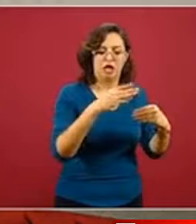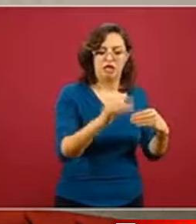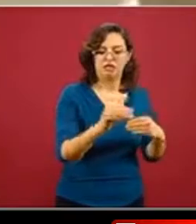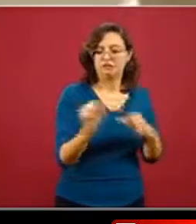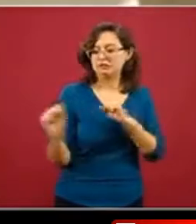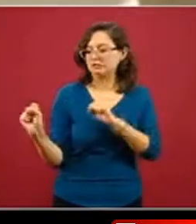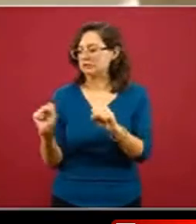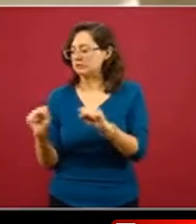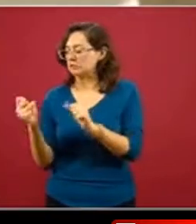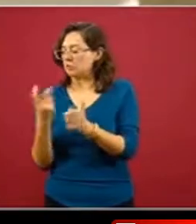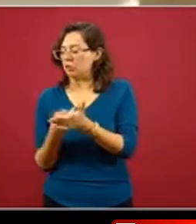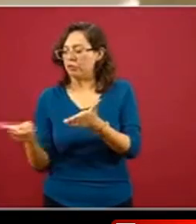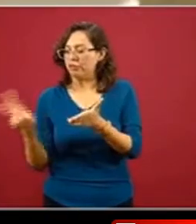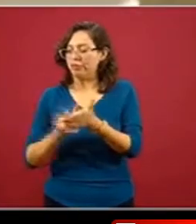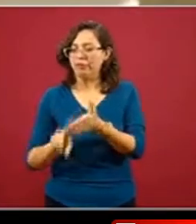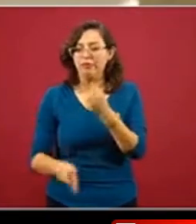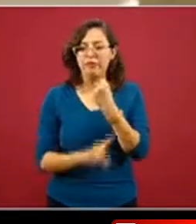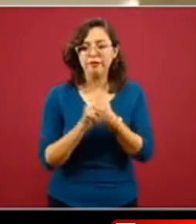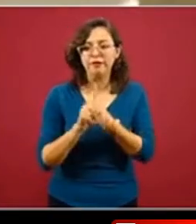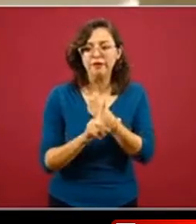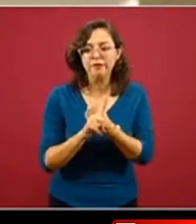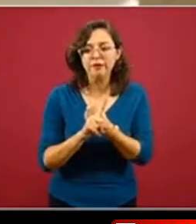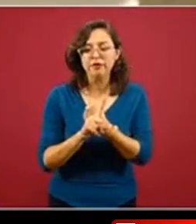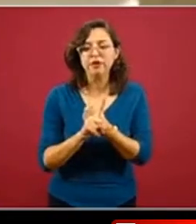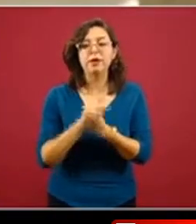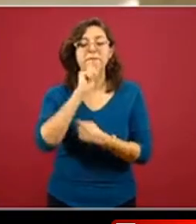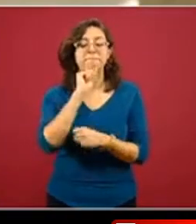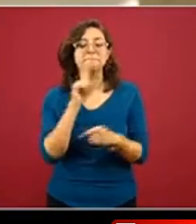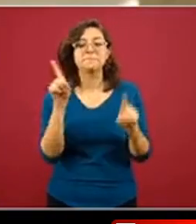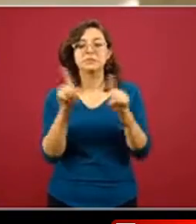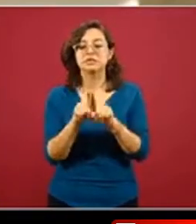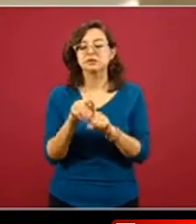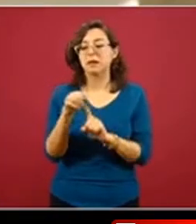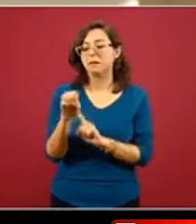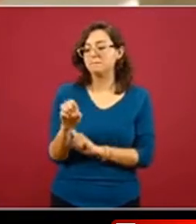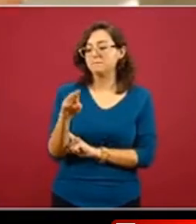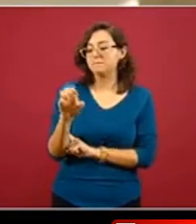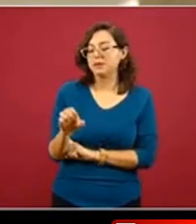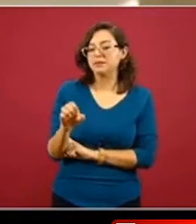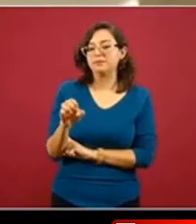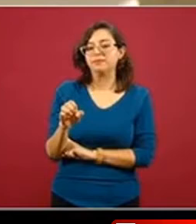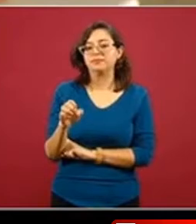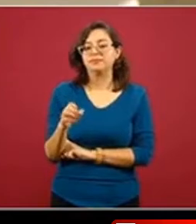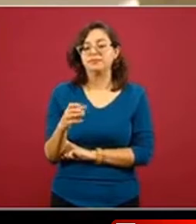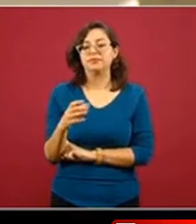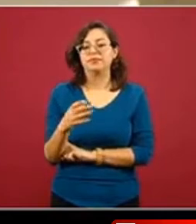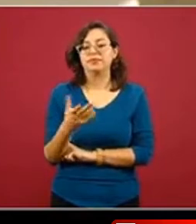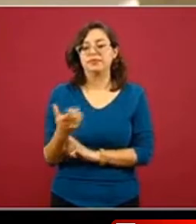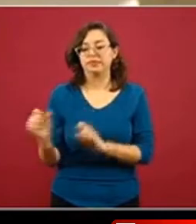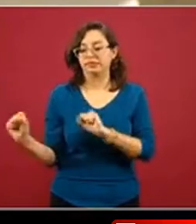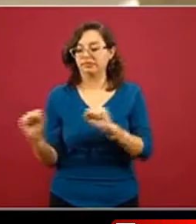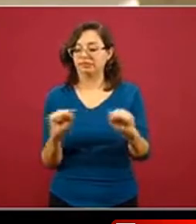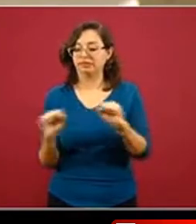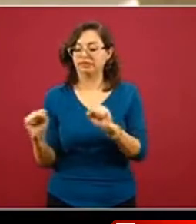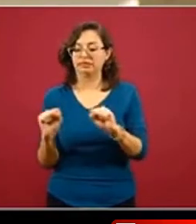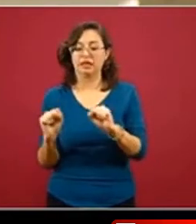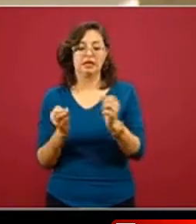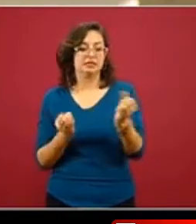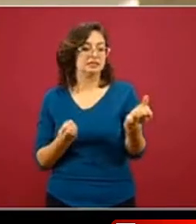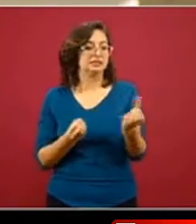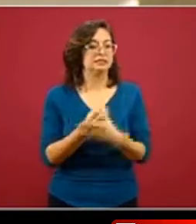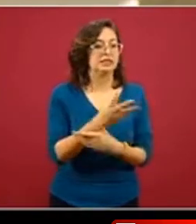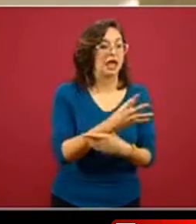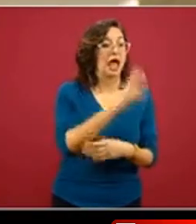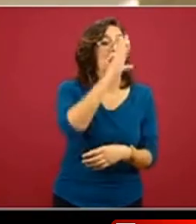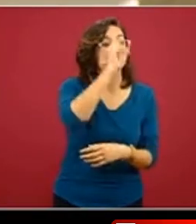sismo. Y bueno, también recordando este meme de Calderón, temblaba, salían todos corriendo, alguien